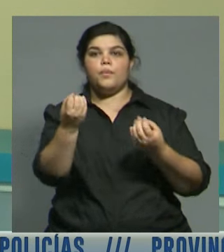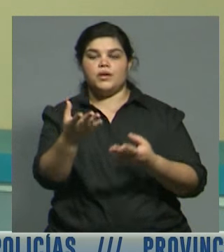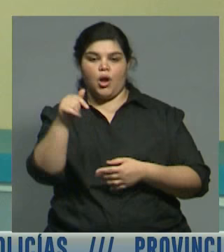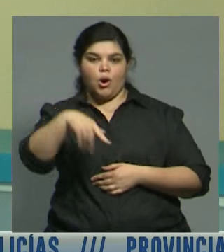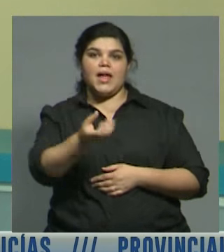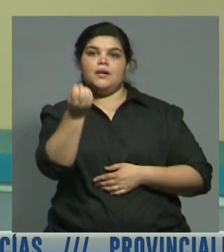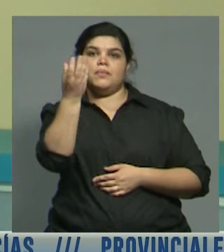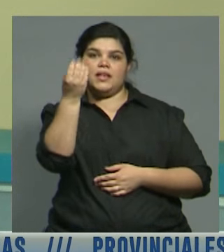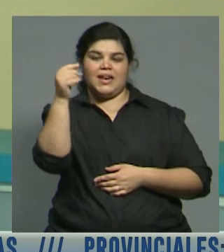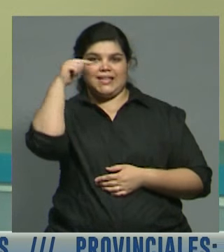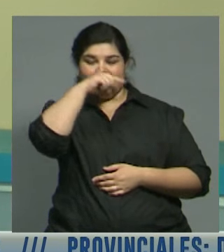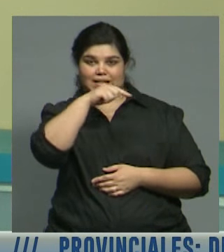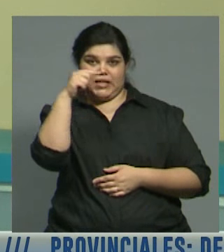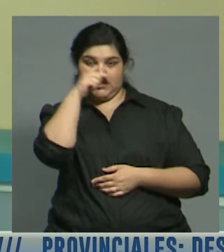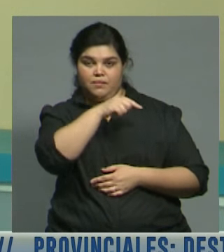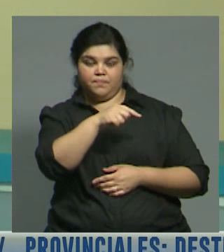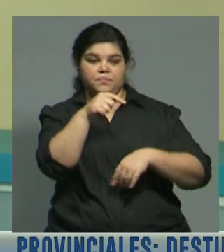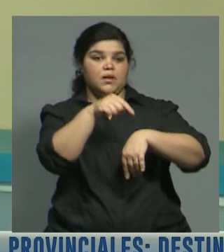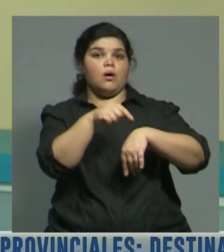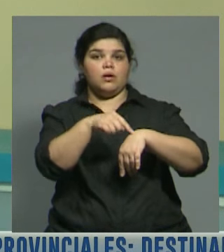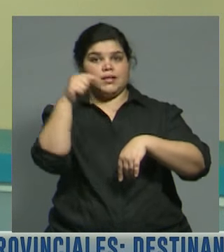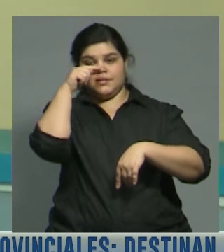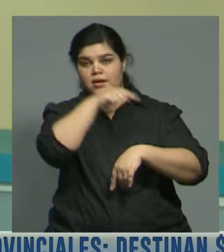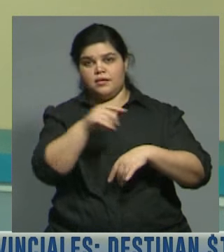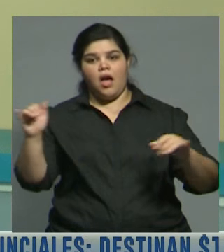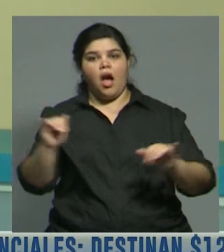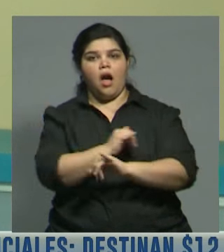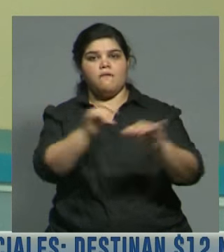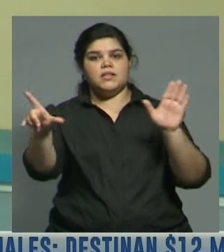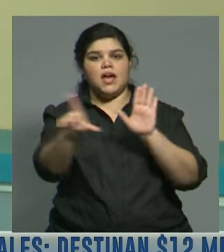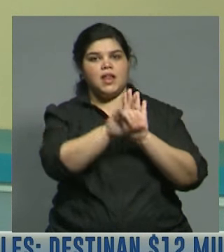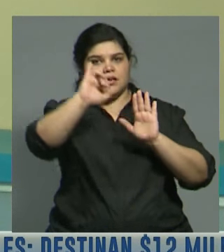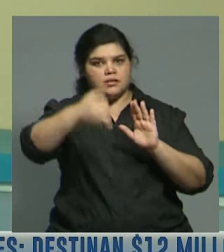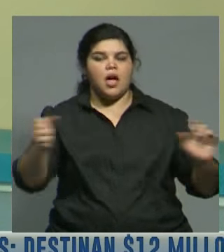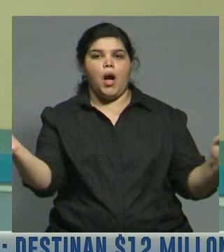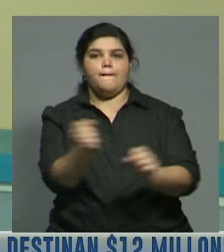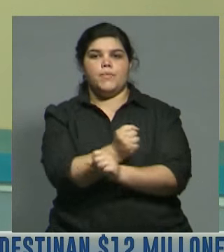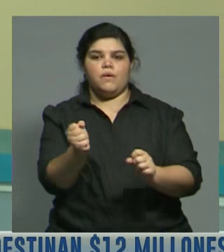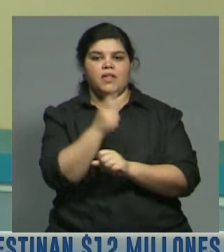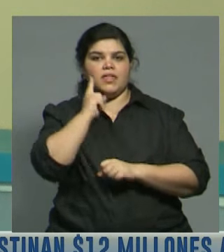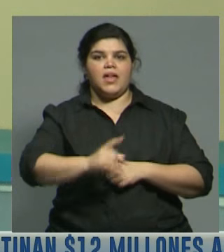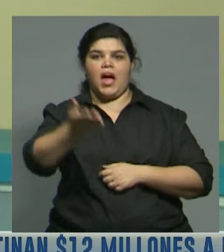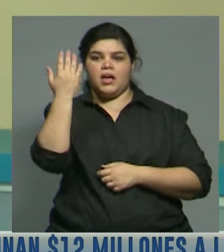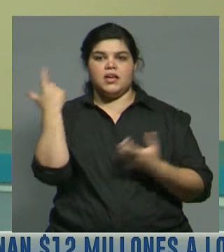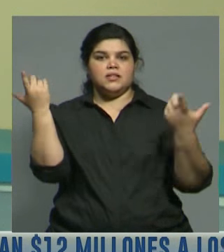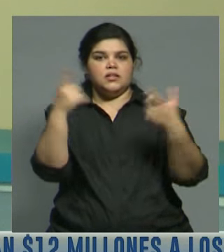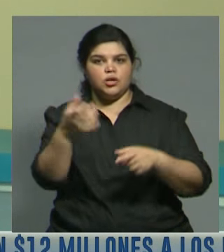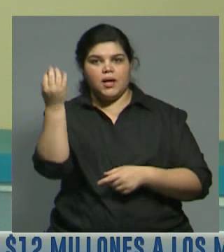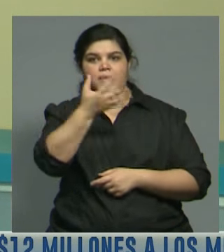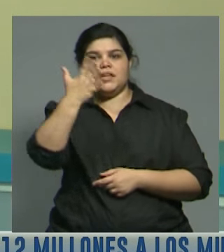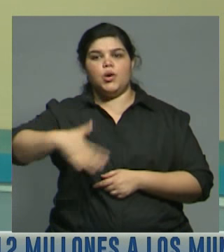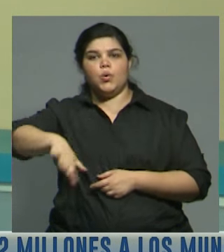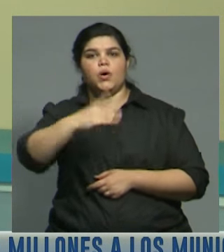la mañana se logró convertir en ley la reforma previsional que se había estado tratando ayer en una sesión especial en el Congreso